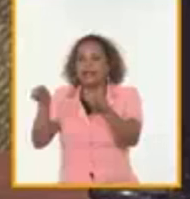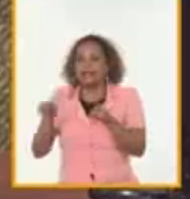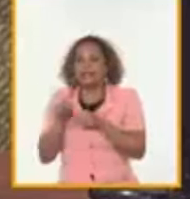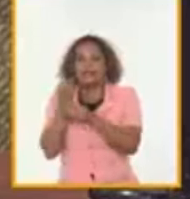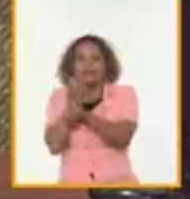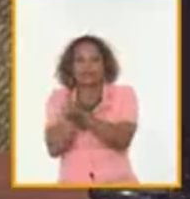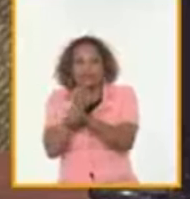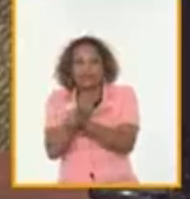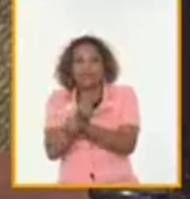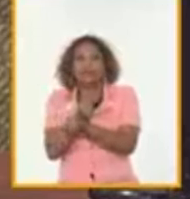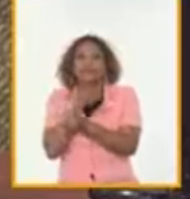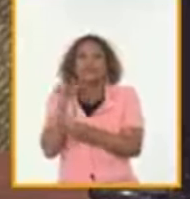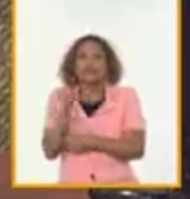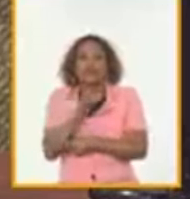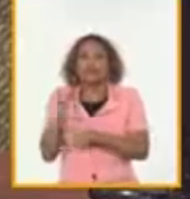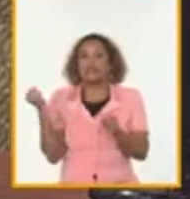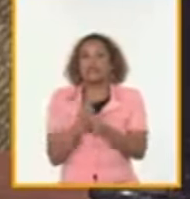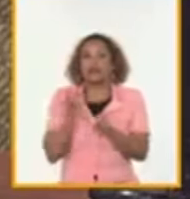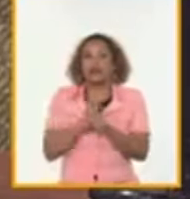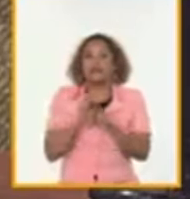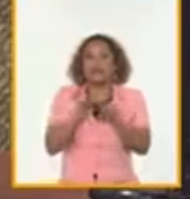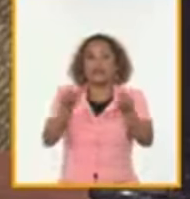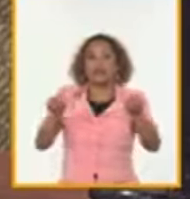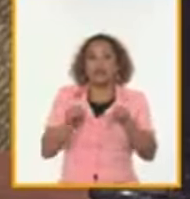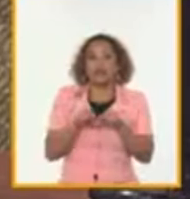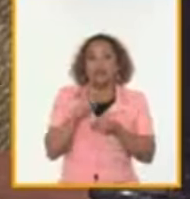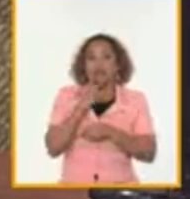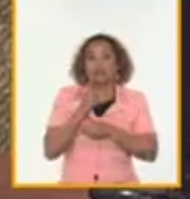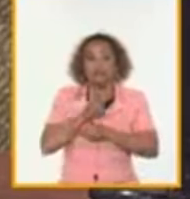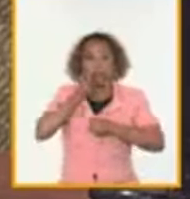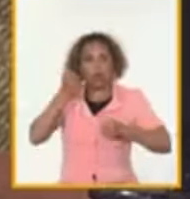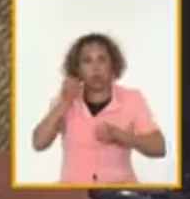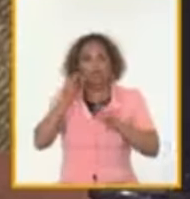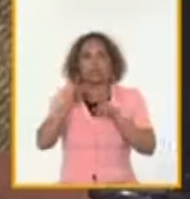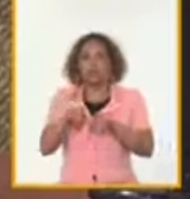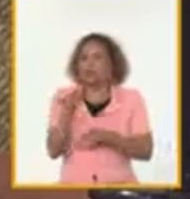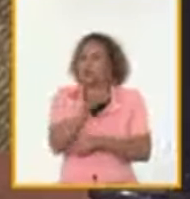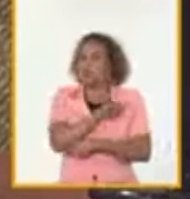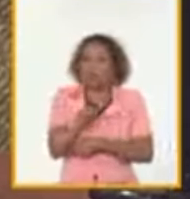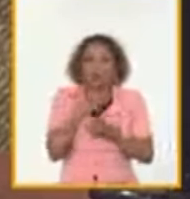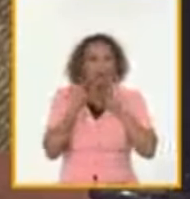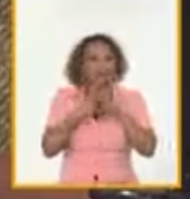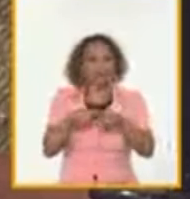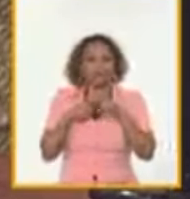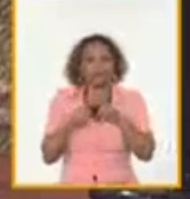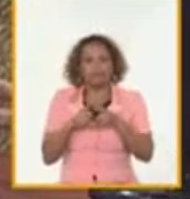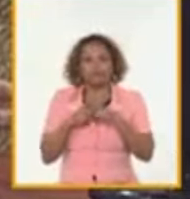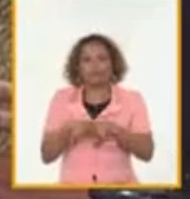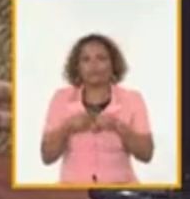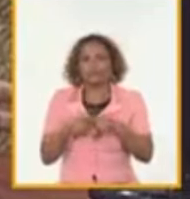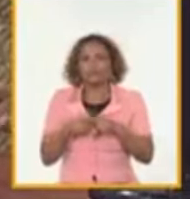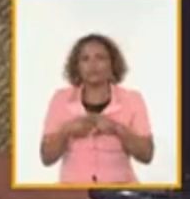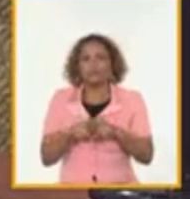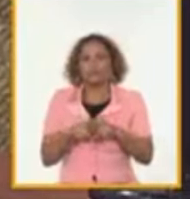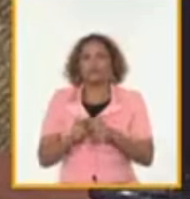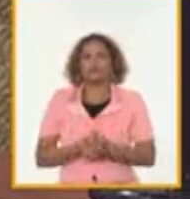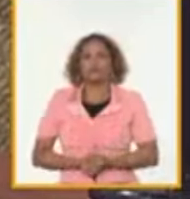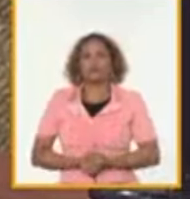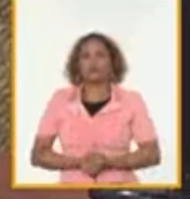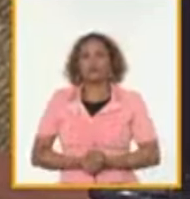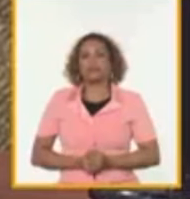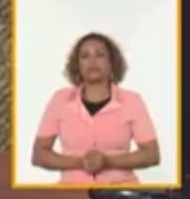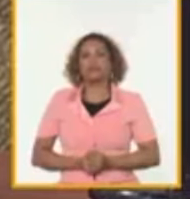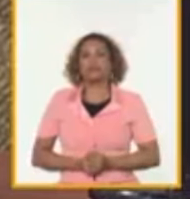está trabajando en el cuerpo de guardia del hospital hernardo milián Castro que es un un hospital emblemática de esta provincia exactamente